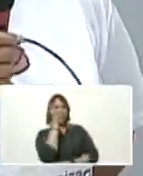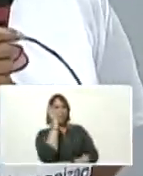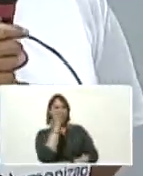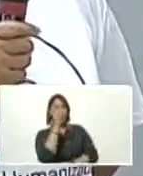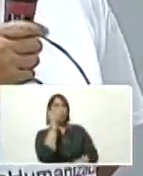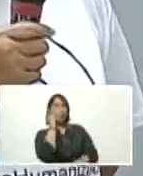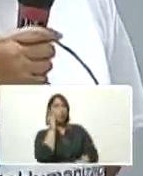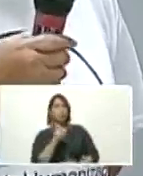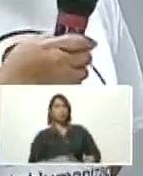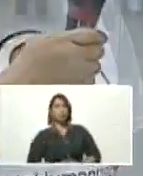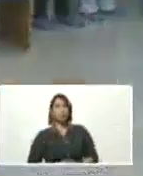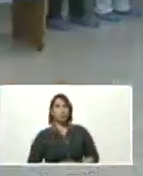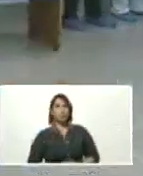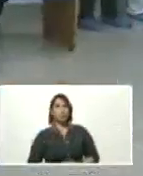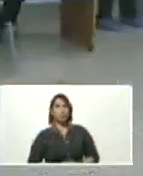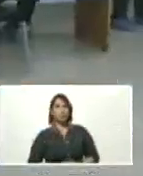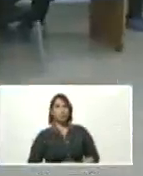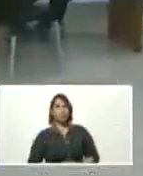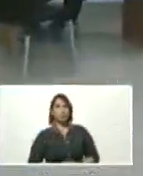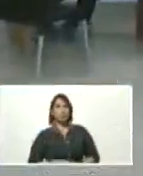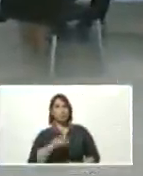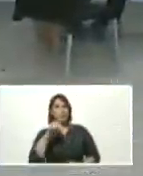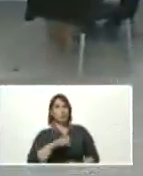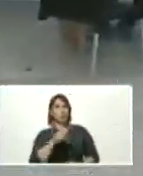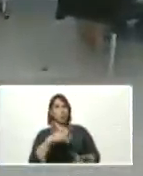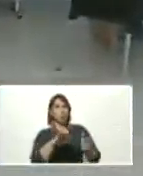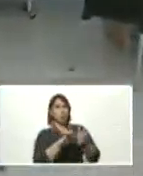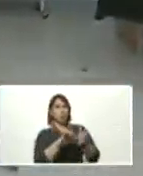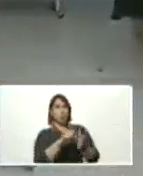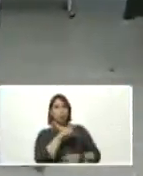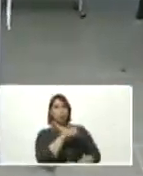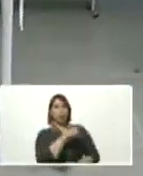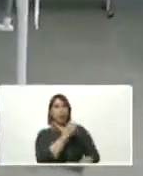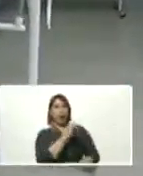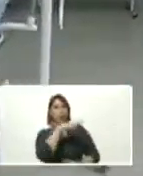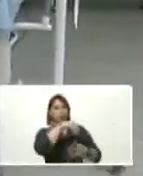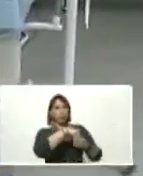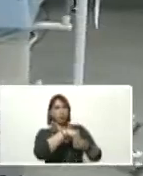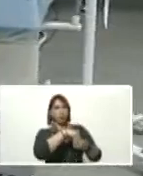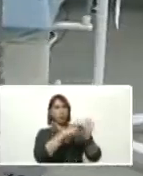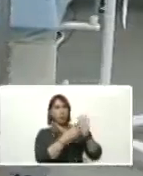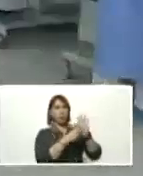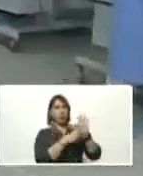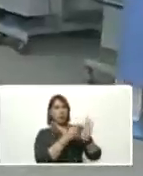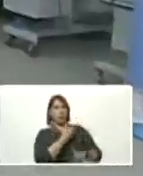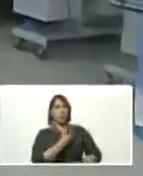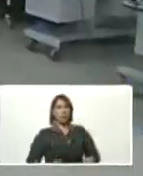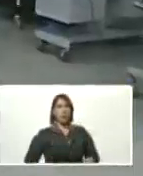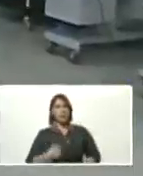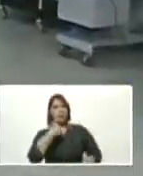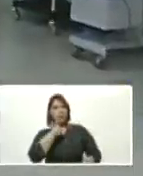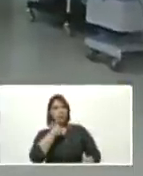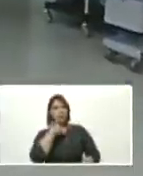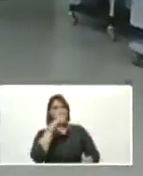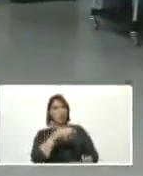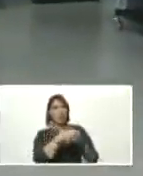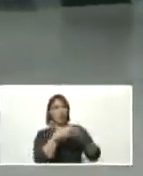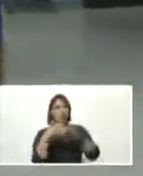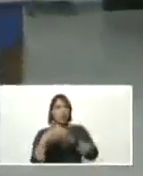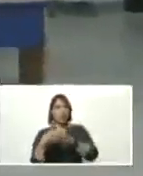mujeres que hoy, donde usted se encuentra. En verdad, mi presidente, yo y el equipo de